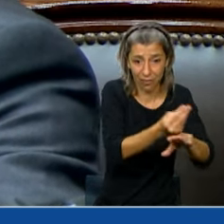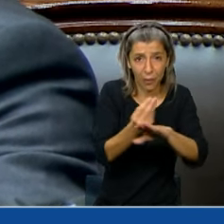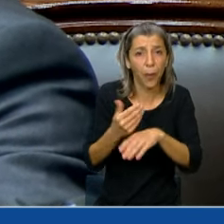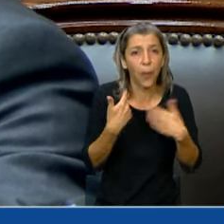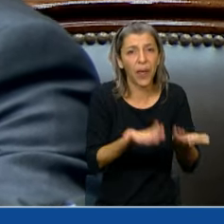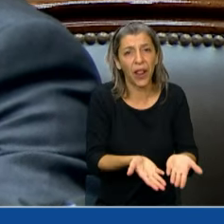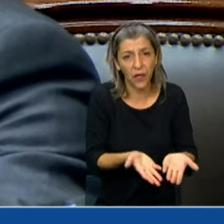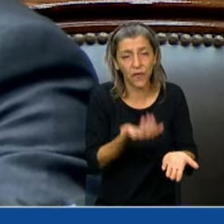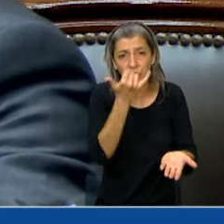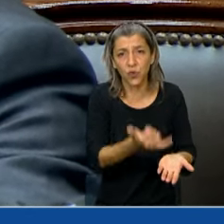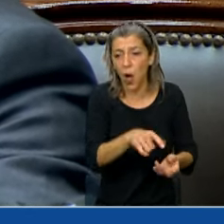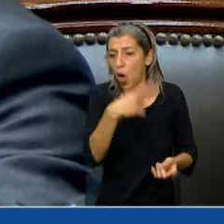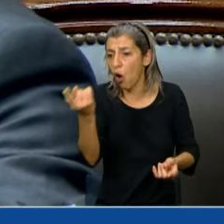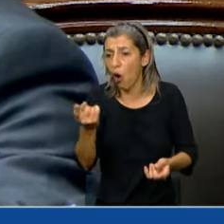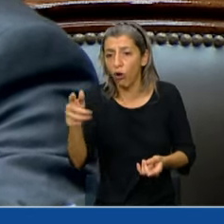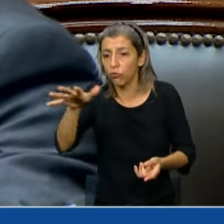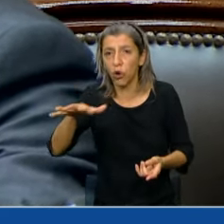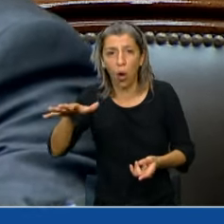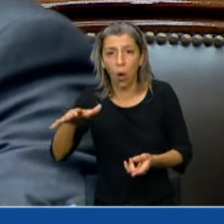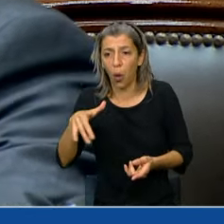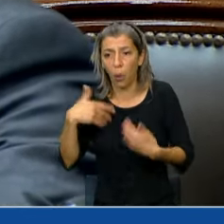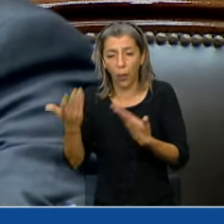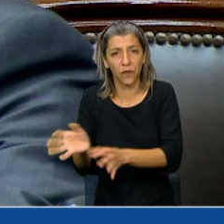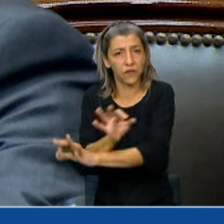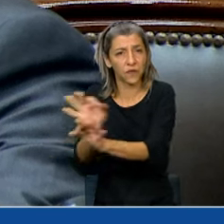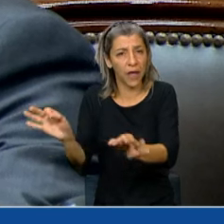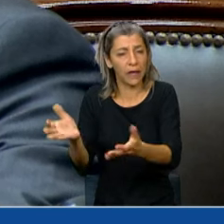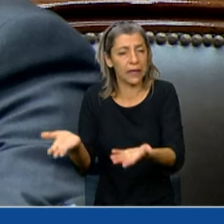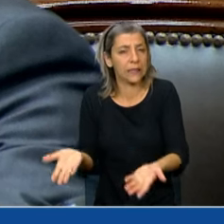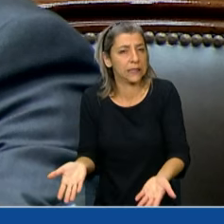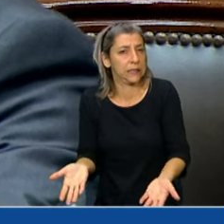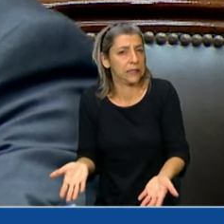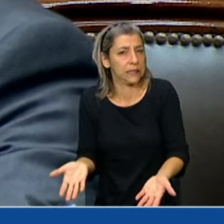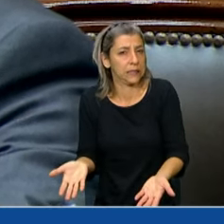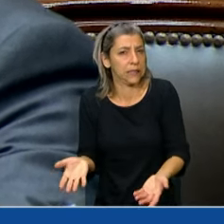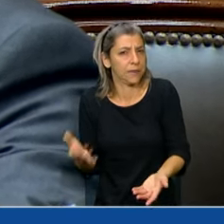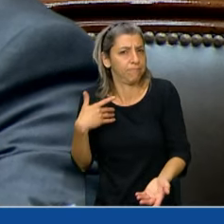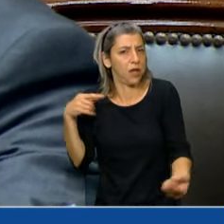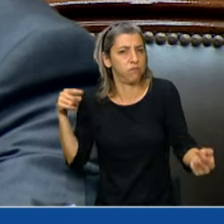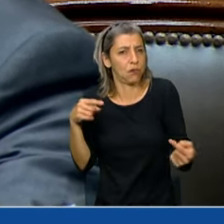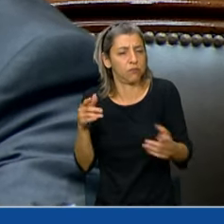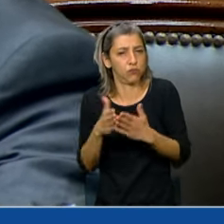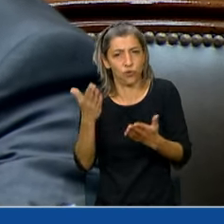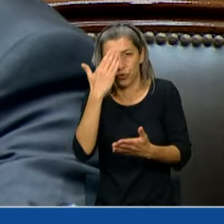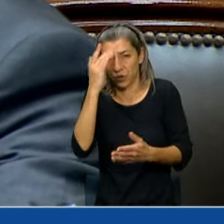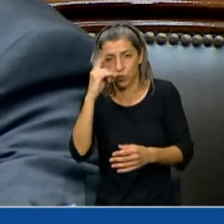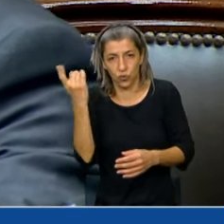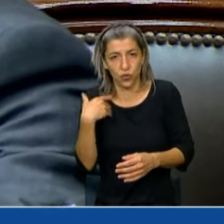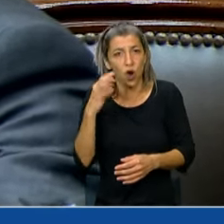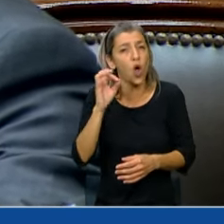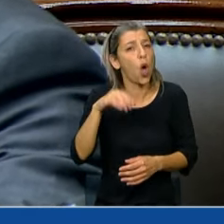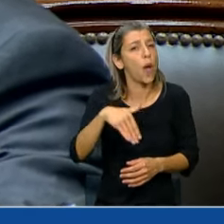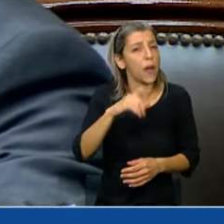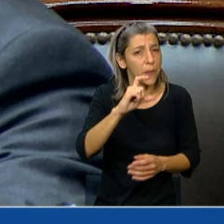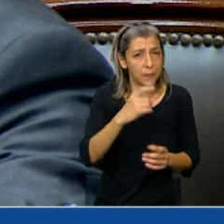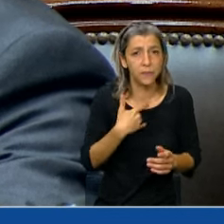y los que no no cuando ya es un sector Insisto que según lo que surge de la omc es el sector que